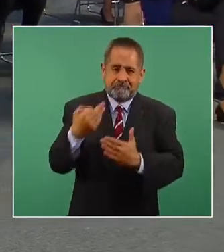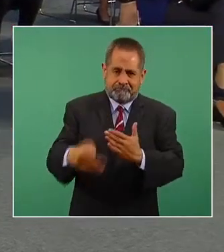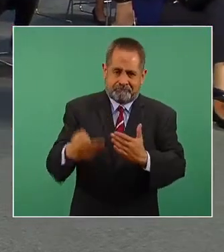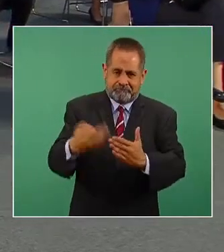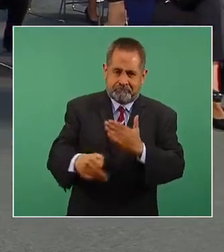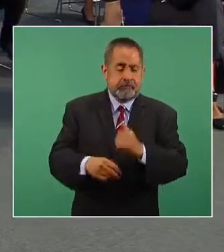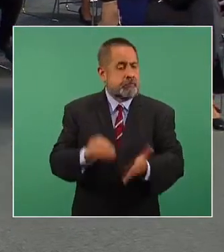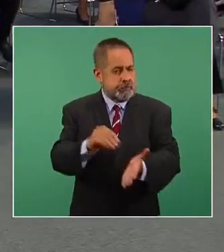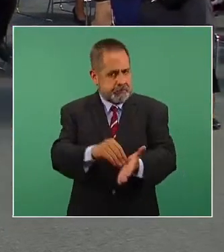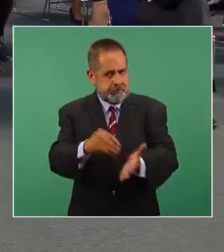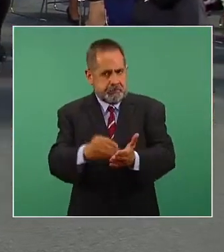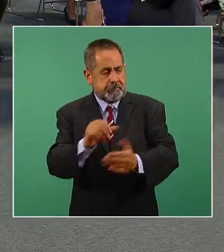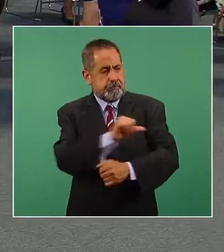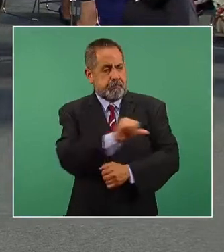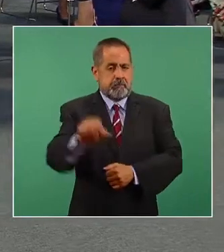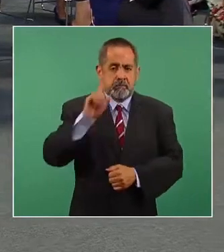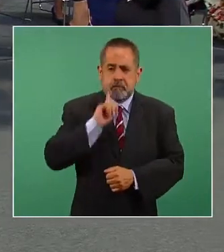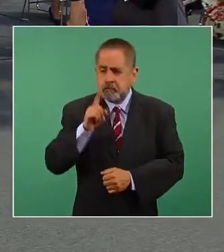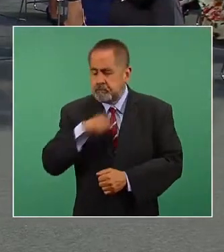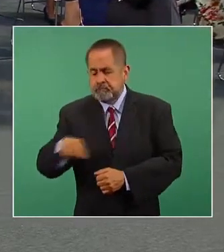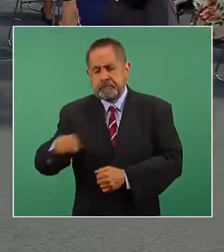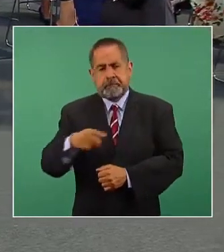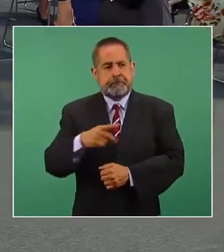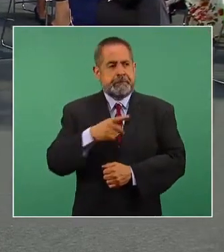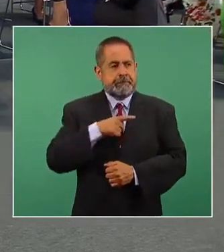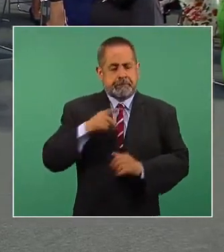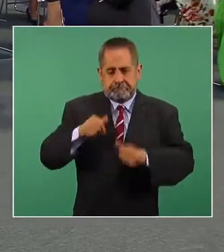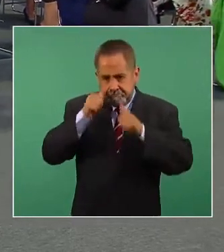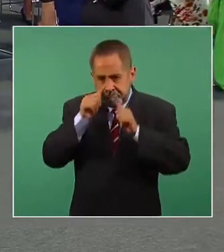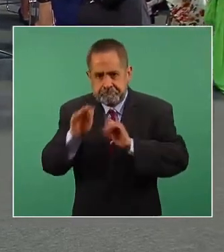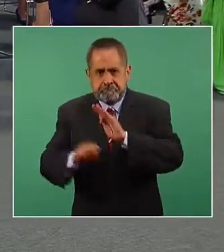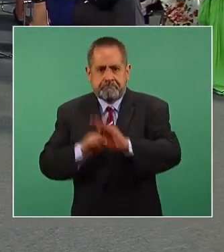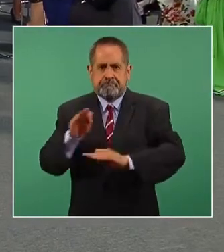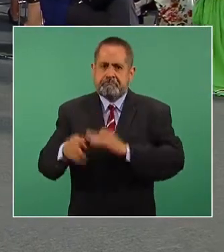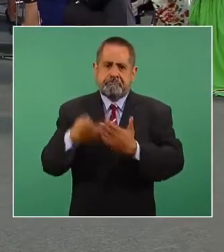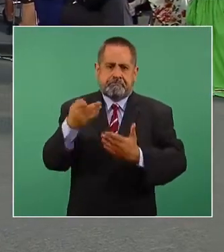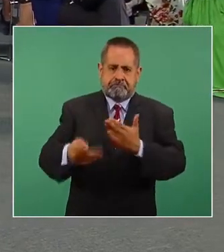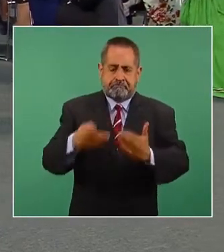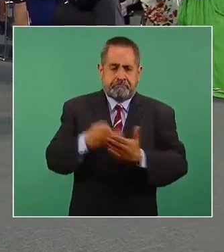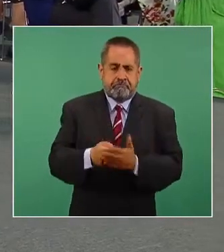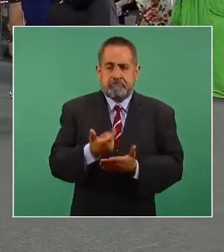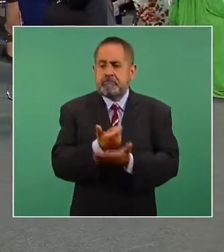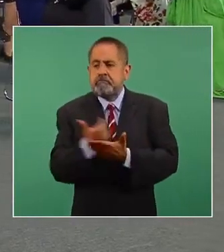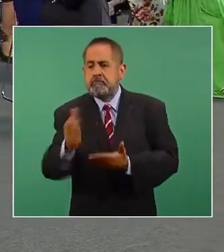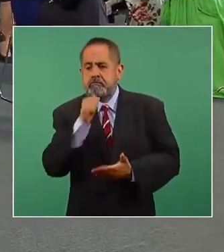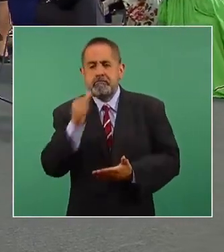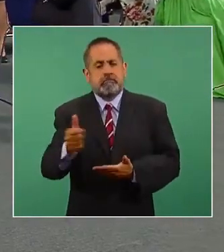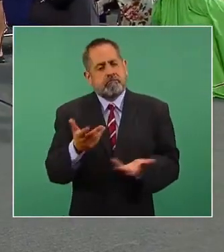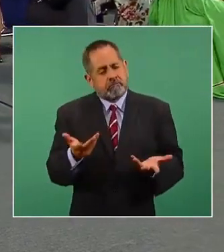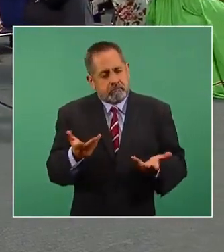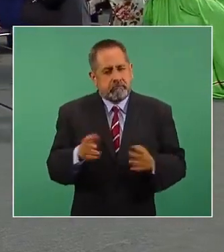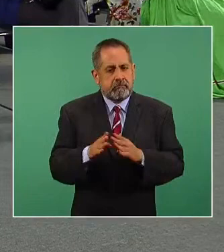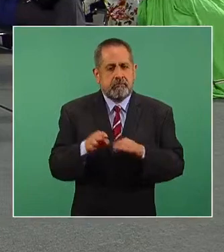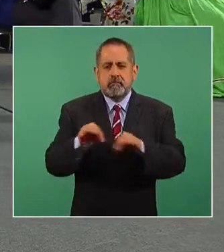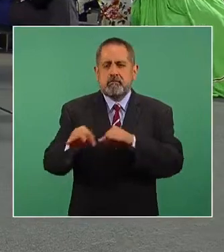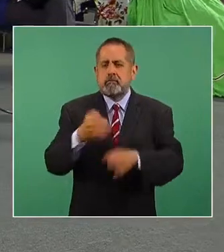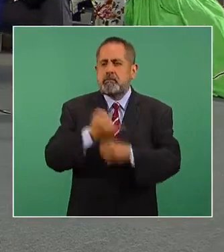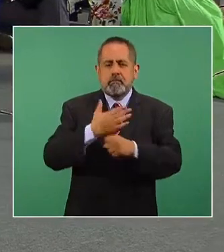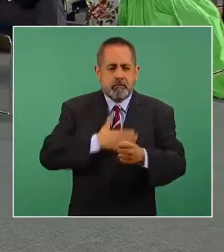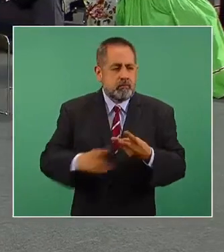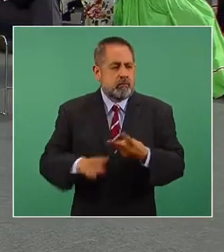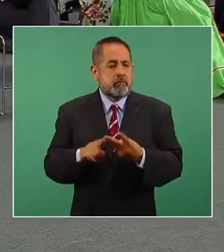mujeres, con todas las mujeres, con las que no reciben un pago justo por su trabajo, con las mujeres migrantes, con